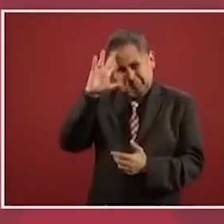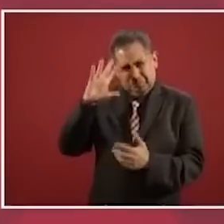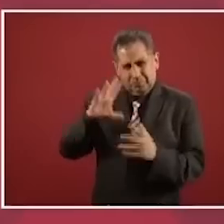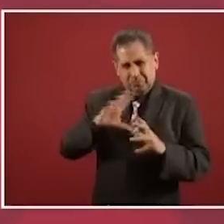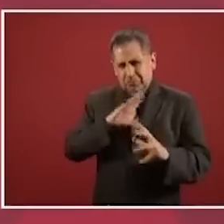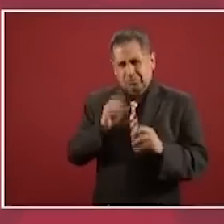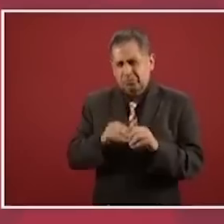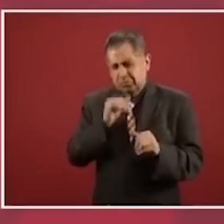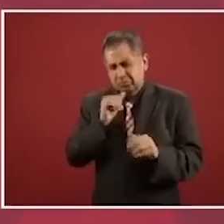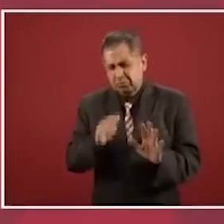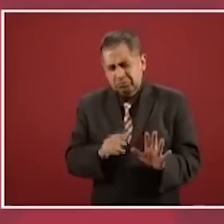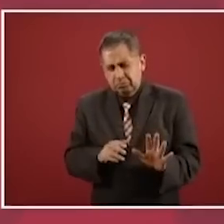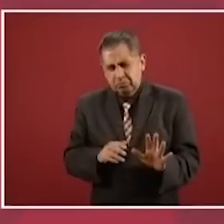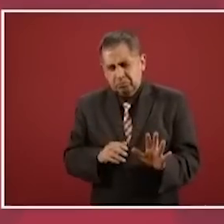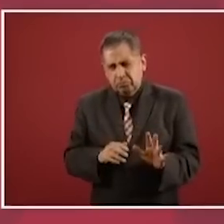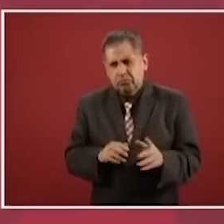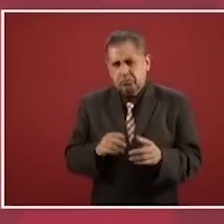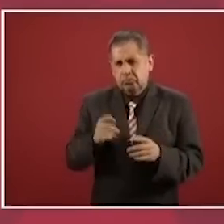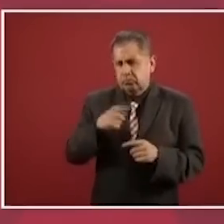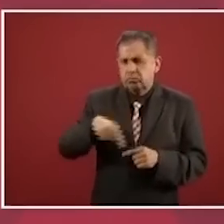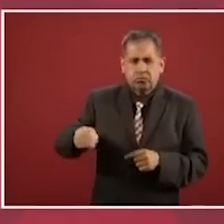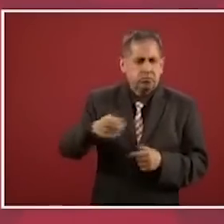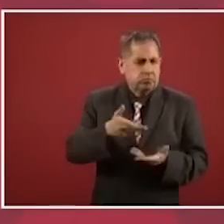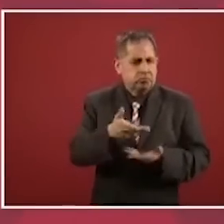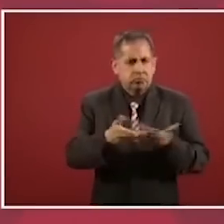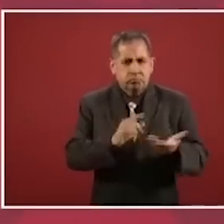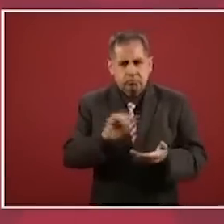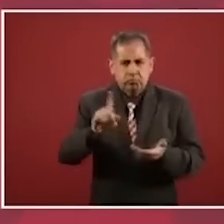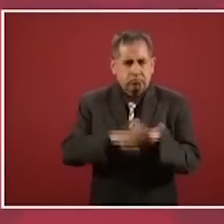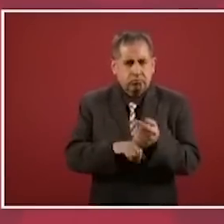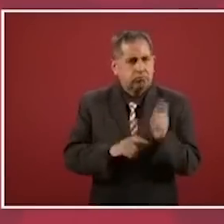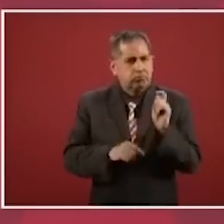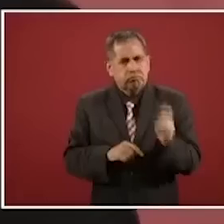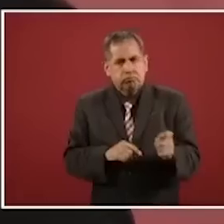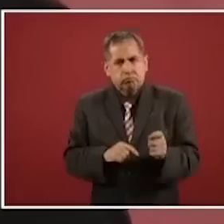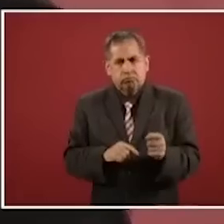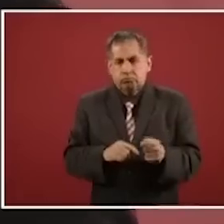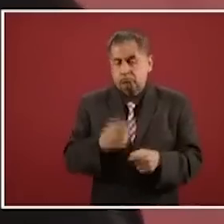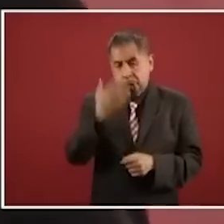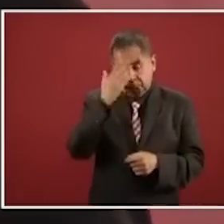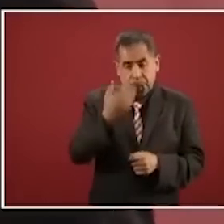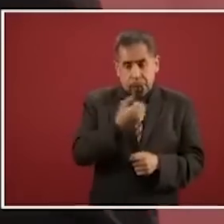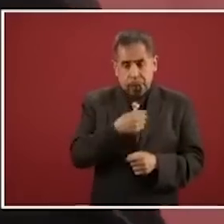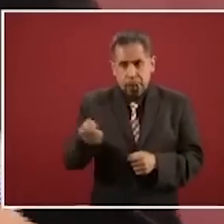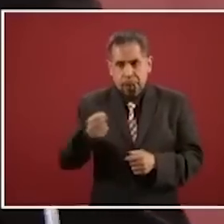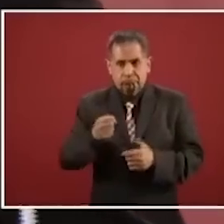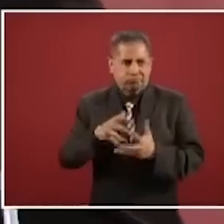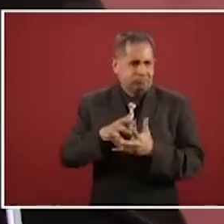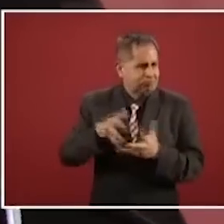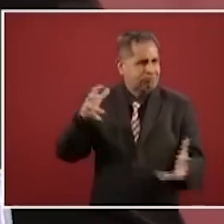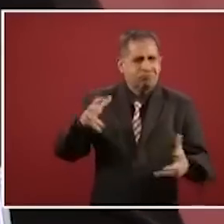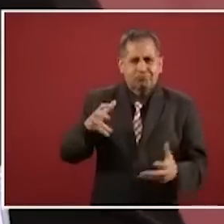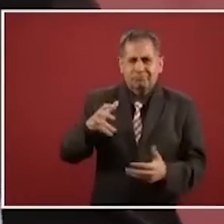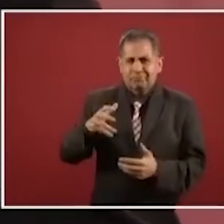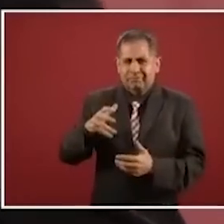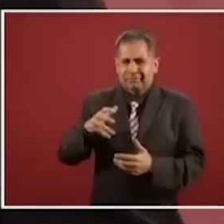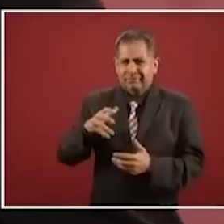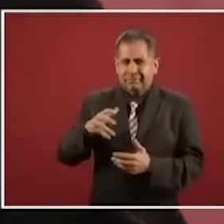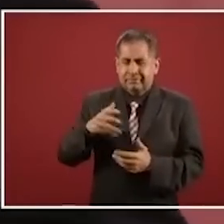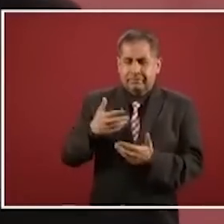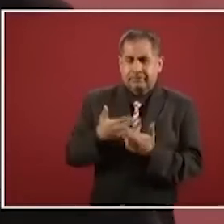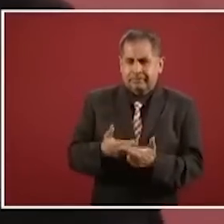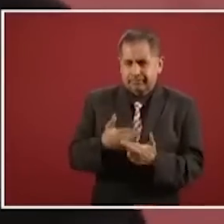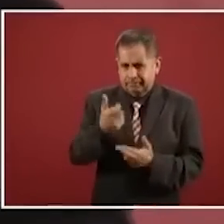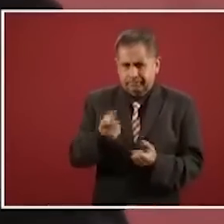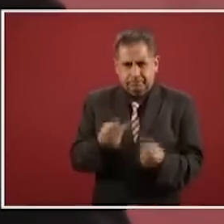tan cuantioso por la dimensión que tiene el Servicio Exterior Mexicano, es un servicio muy competente, pero no muy grande en